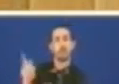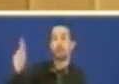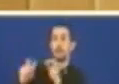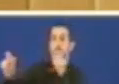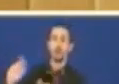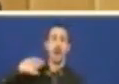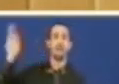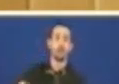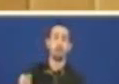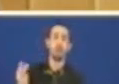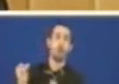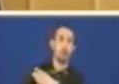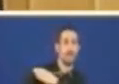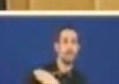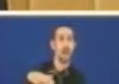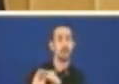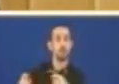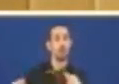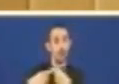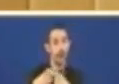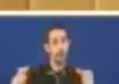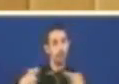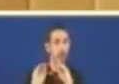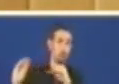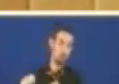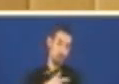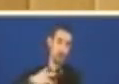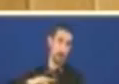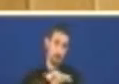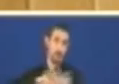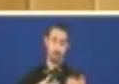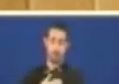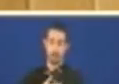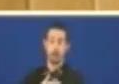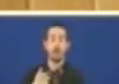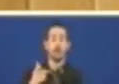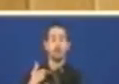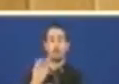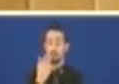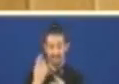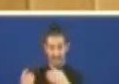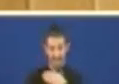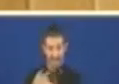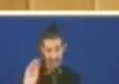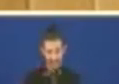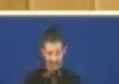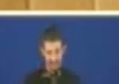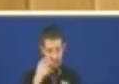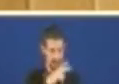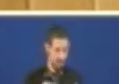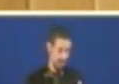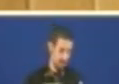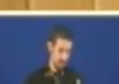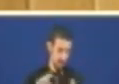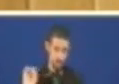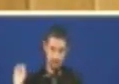fraude das participacións preferentes. Eu vou comezar lendo unha carta que foi enviada, segundo día